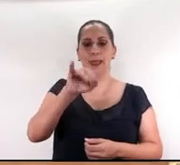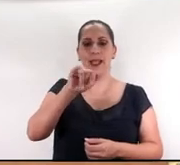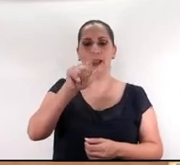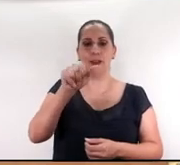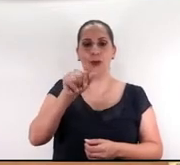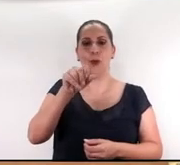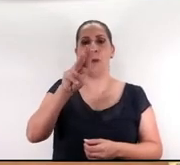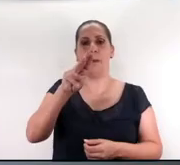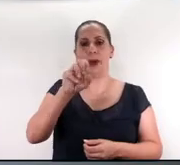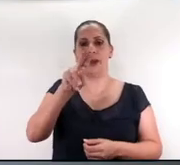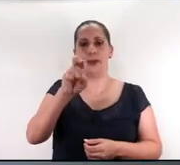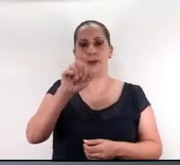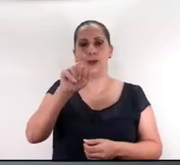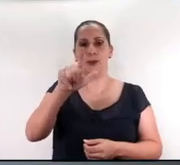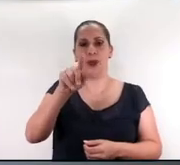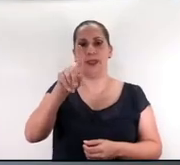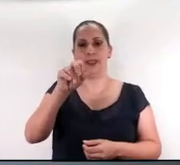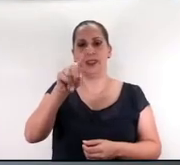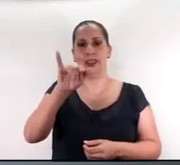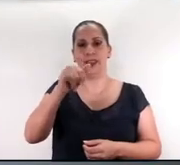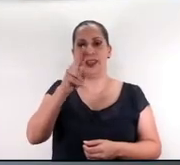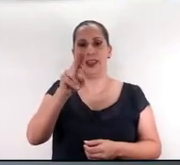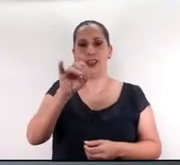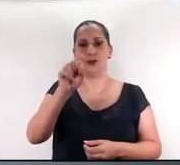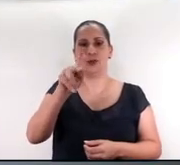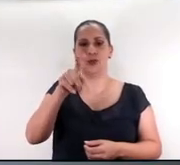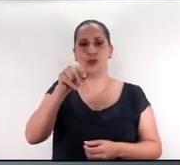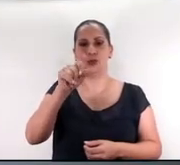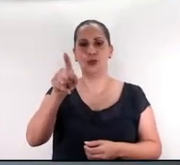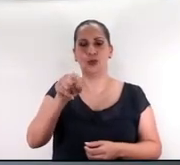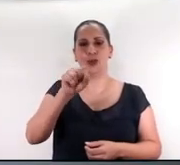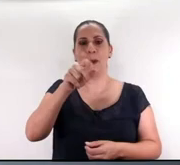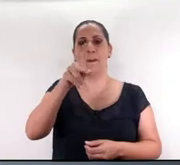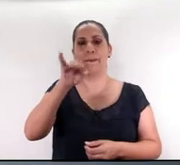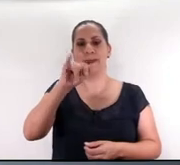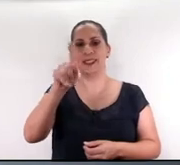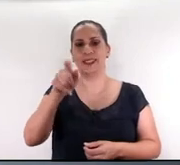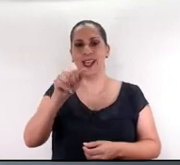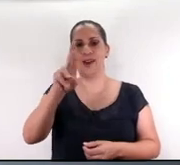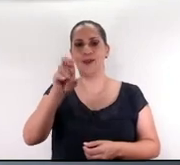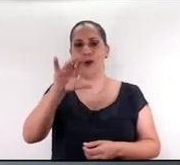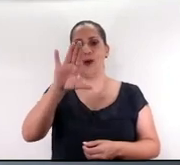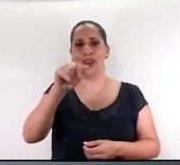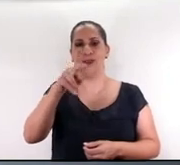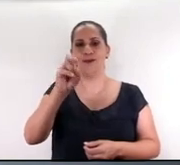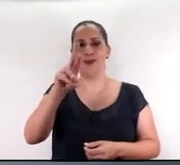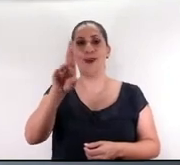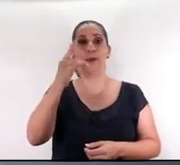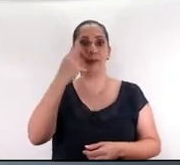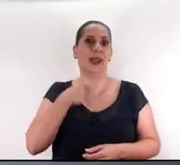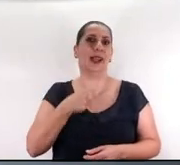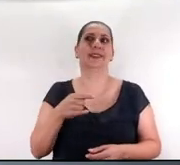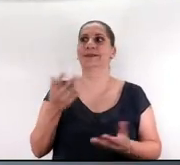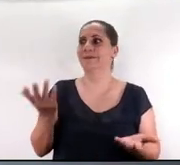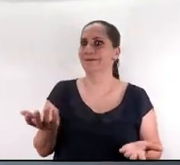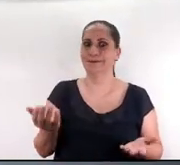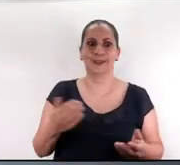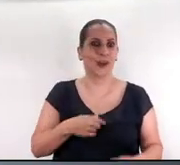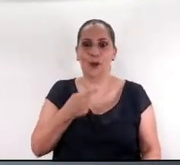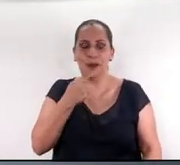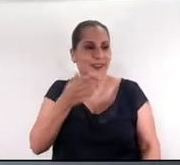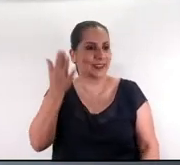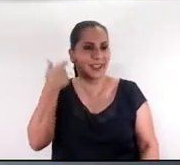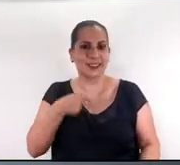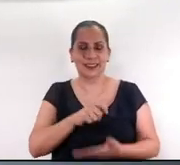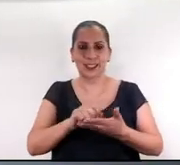de Rocafort. Así lo encontramos en el registro. Para que no le falte. ¿Cómo le decían en la escuela, don Rodolfo? No, Rodolfo.